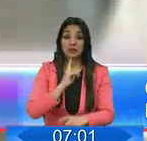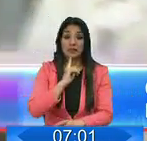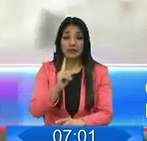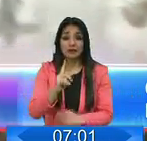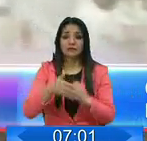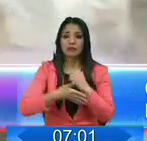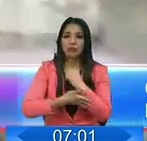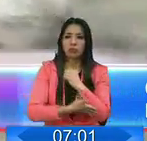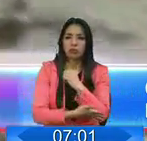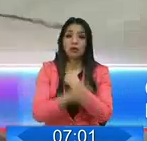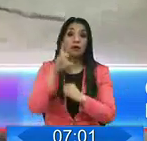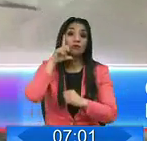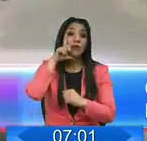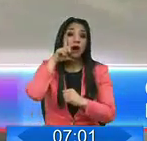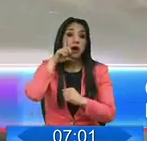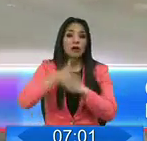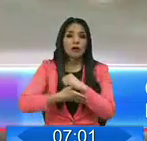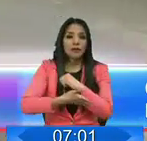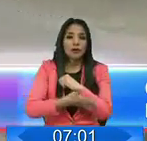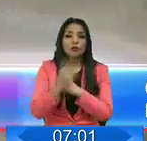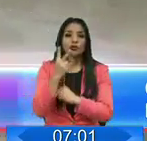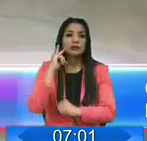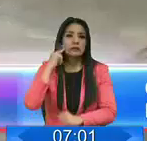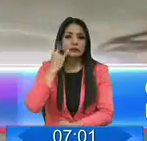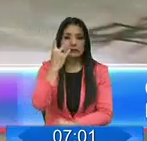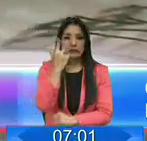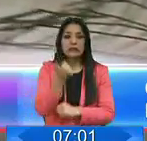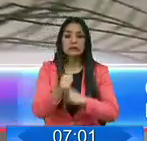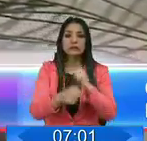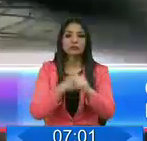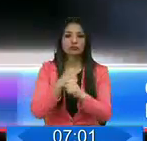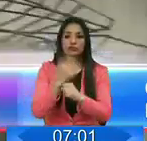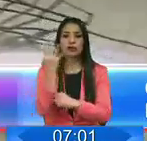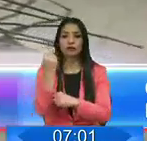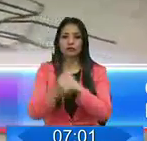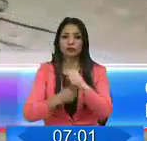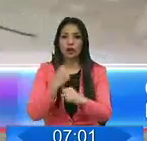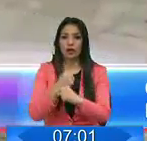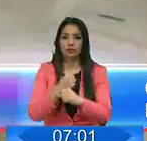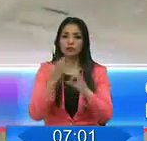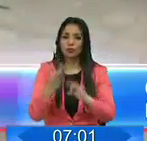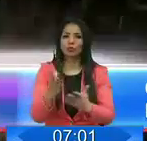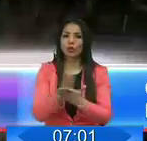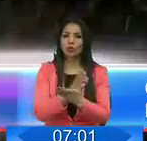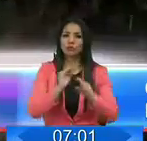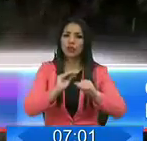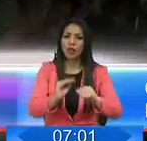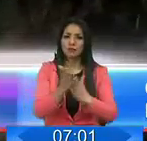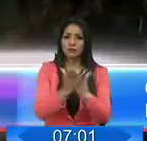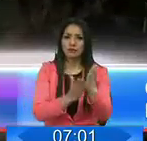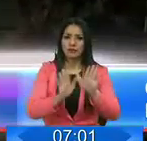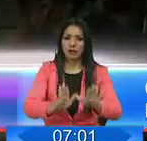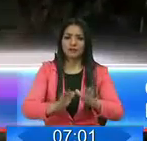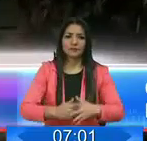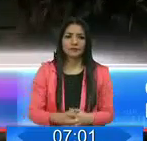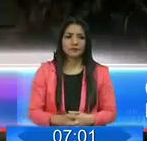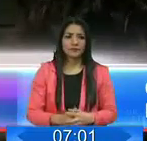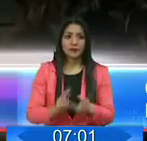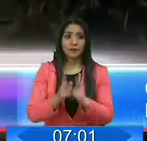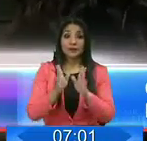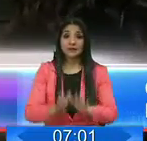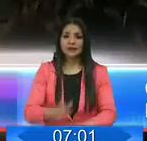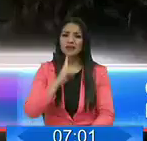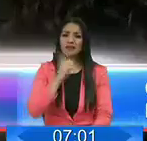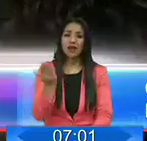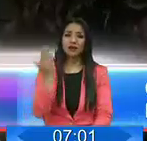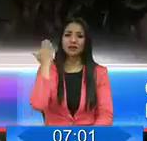partes íntimas de dos niñas de 10 y 14 años durante el catecismo. Los vecinos cuentan que la relación con el